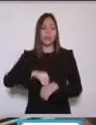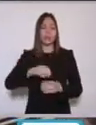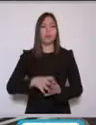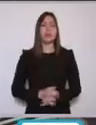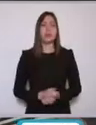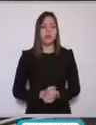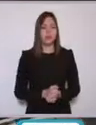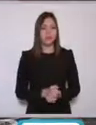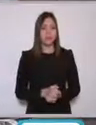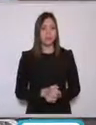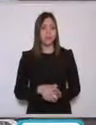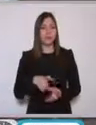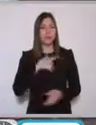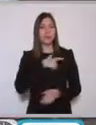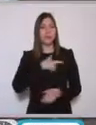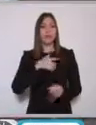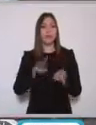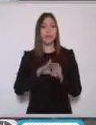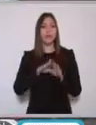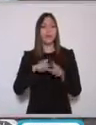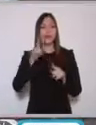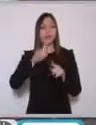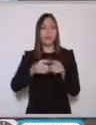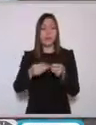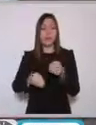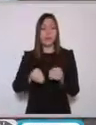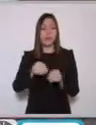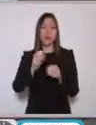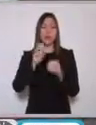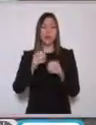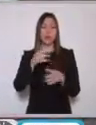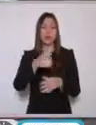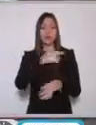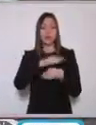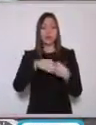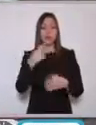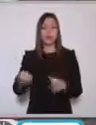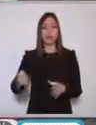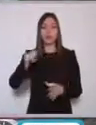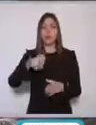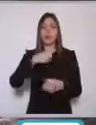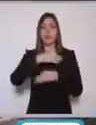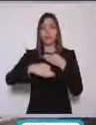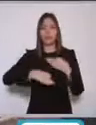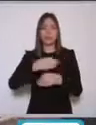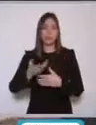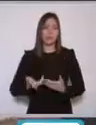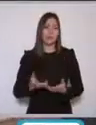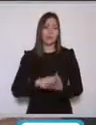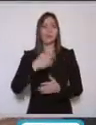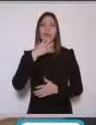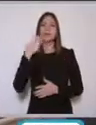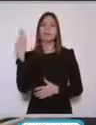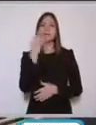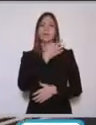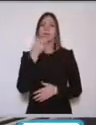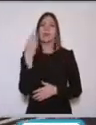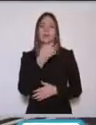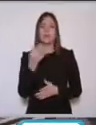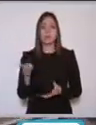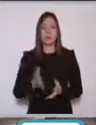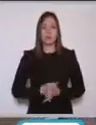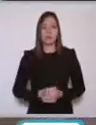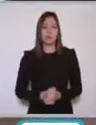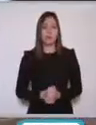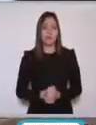por favor. Desmoronadito o en trozos como sea de su agrado, no pasa nada. Tú échale, Ahí le va. Ahí va. ¡Qué delicia! ¿Qué tal mi manera de decorar,